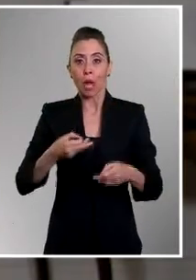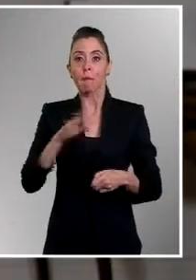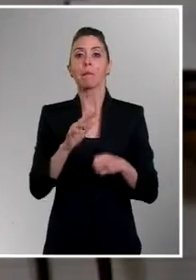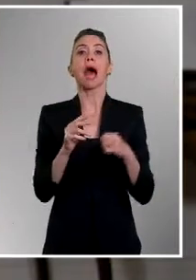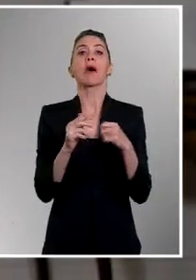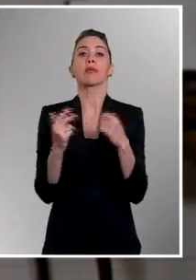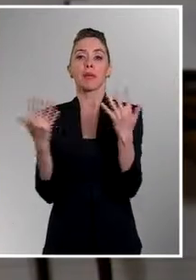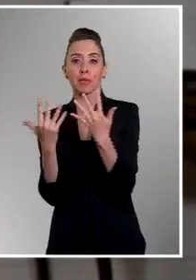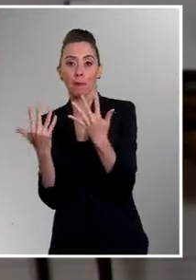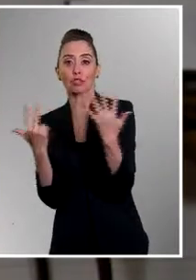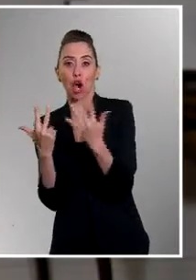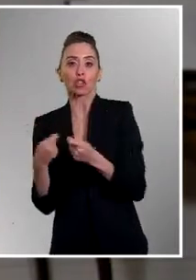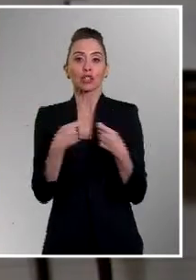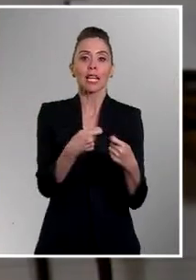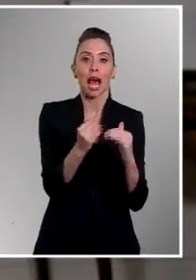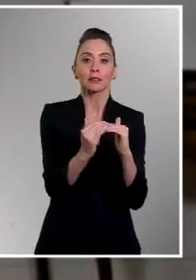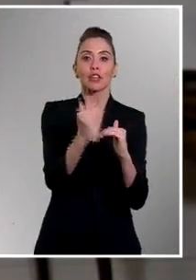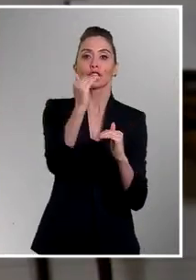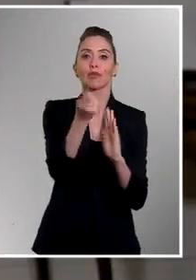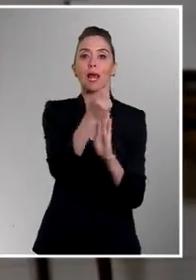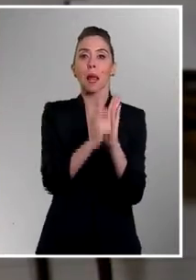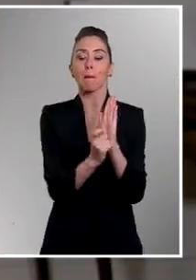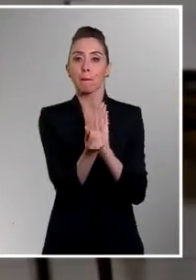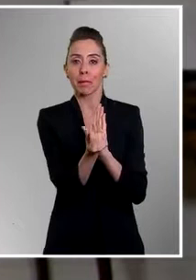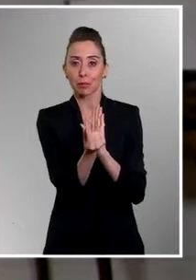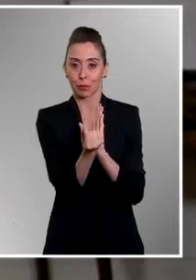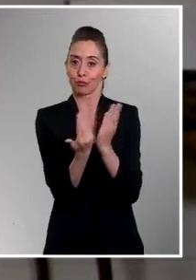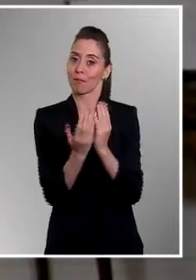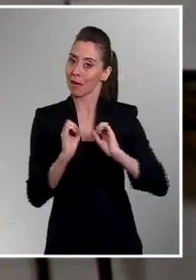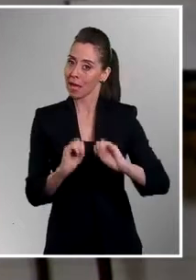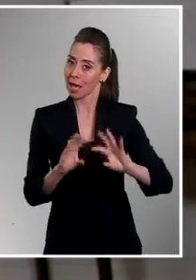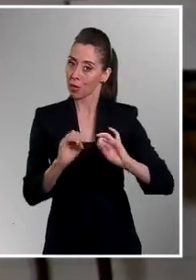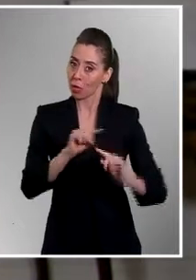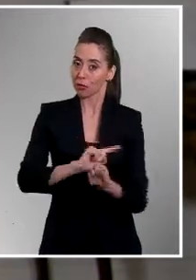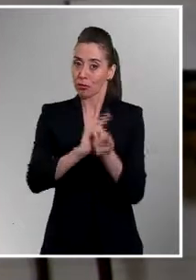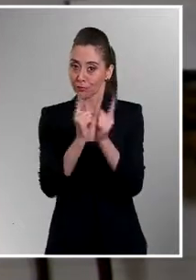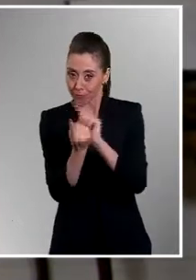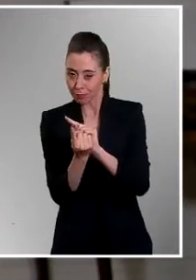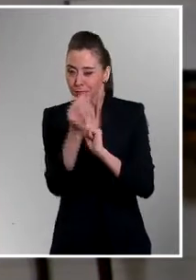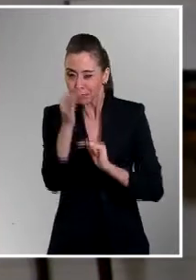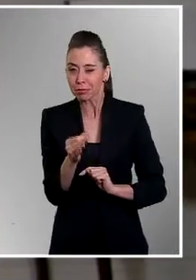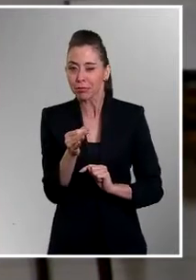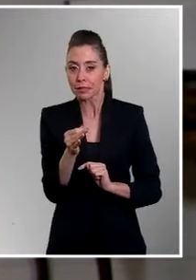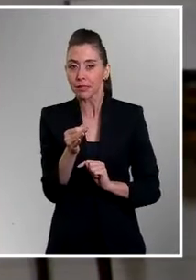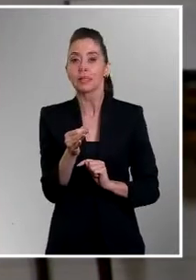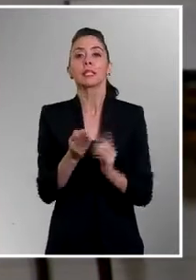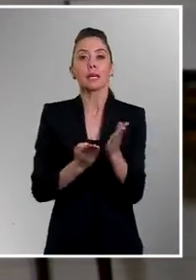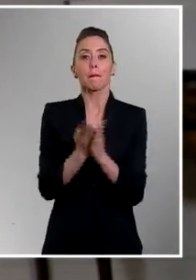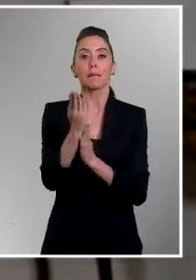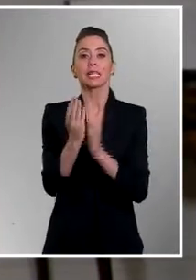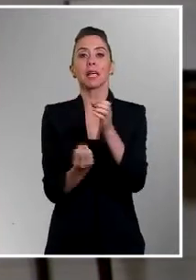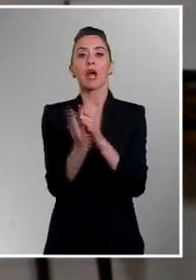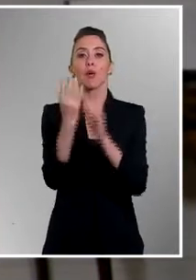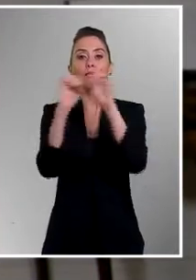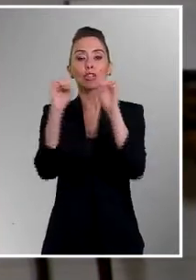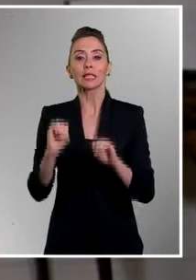de ocho de cada diez pesos del aumento del presupuesto en educación esto se traducirá concretamente en la puesta en marcha del